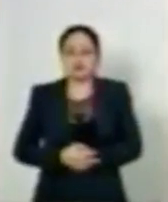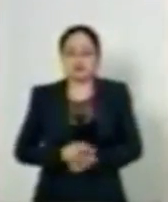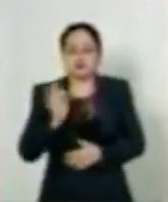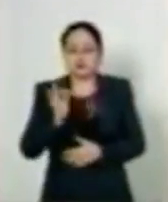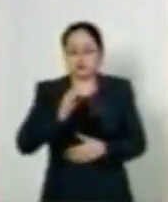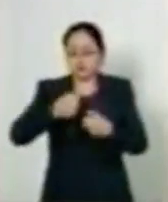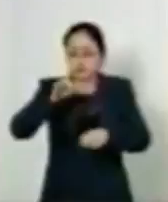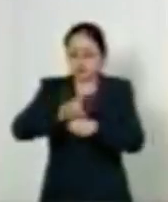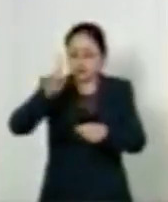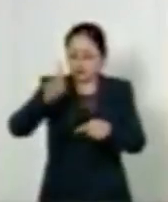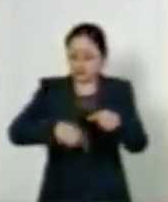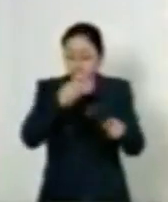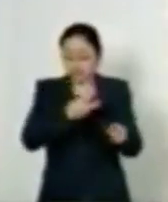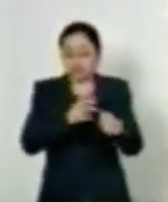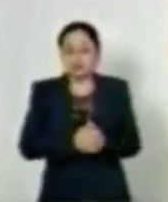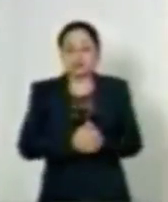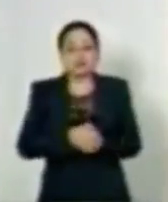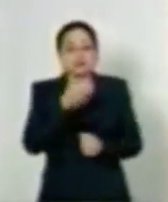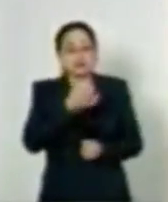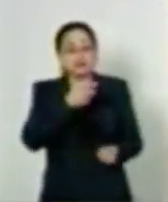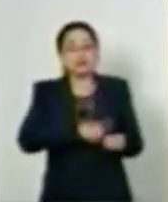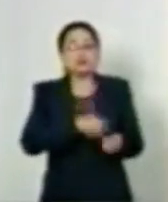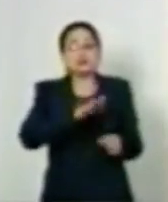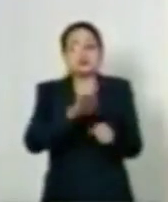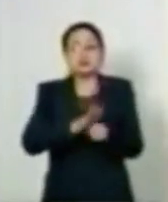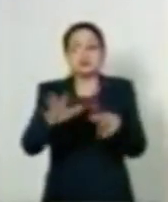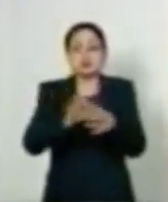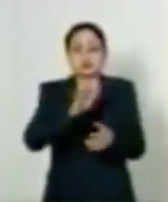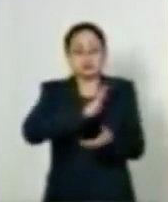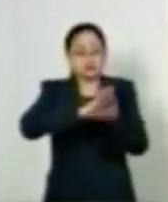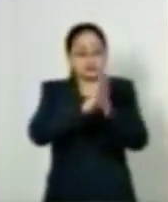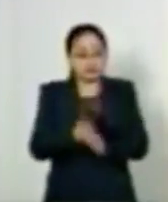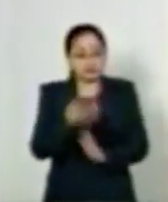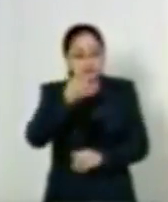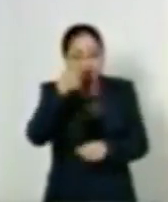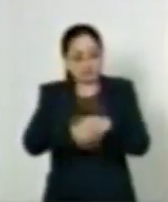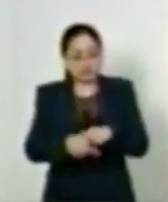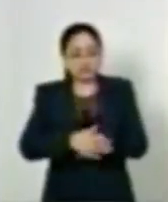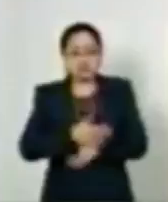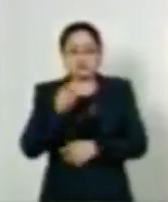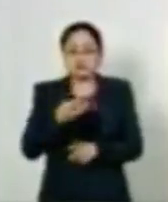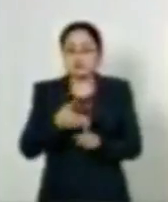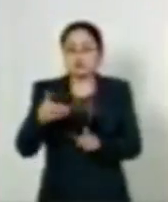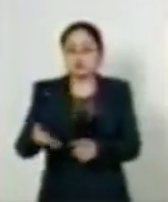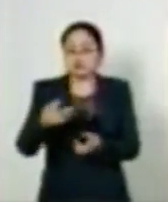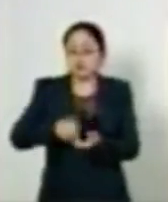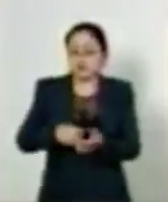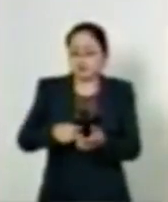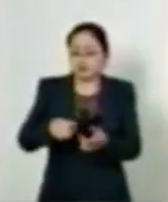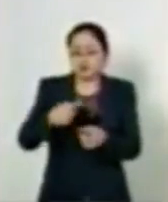seguridad nacional es una situación que potencialmente puede convertirse en una amenaza. Por ende, las